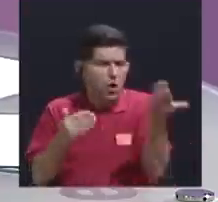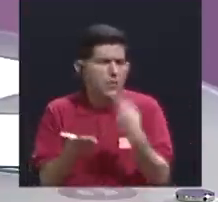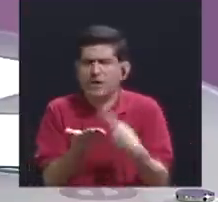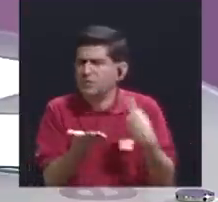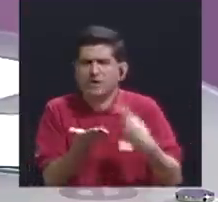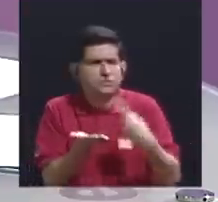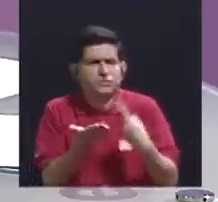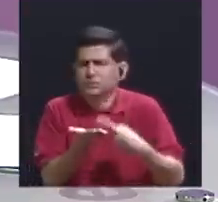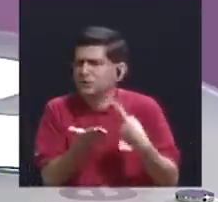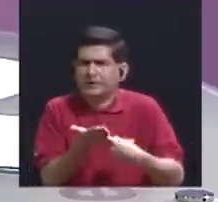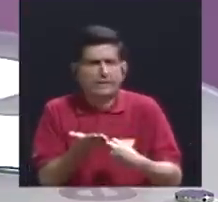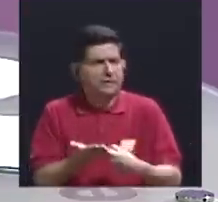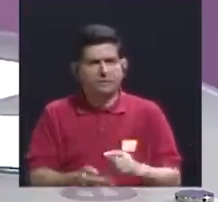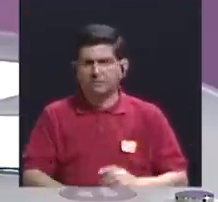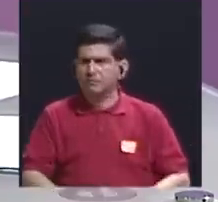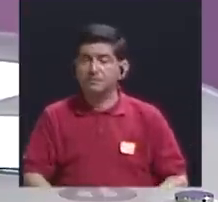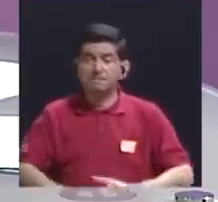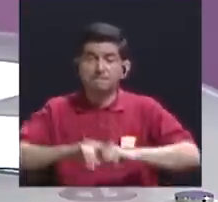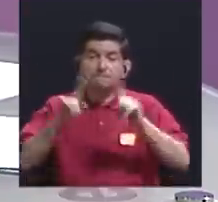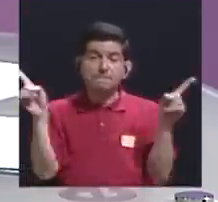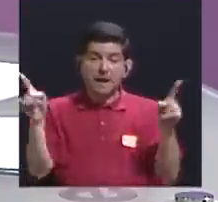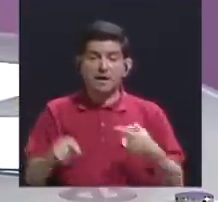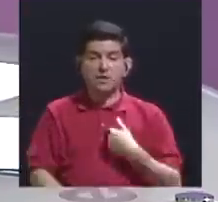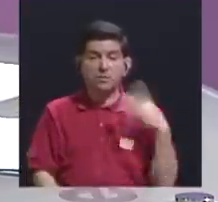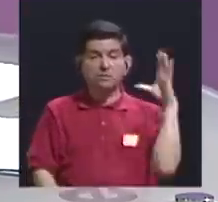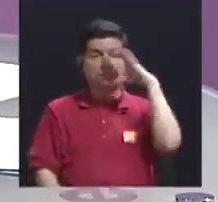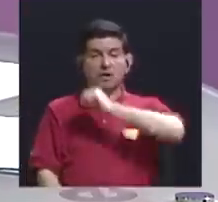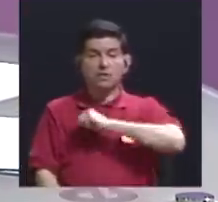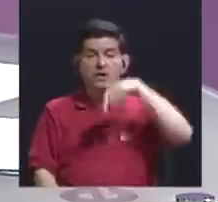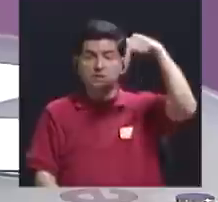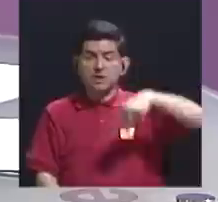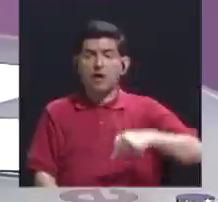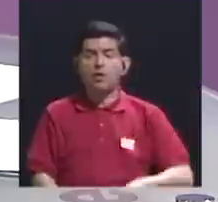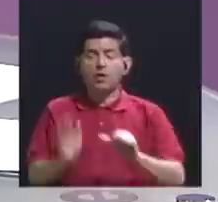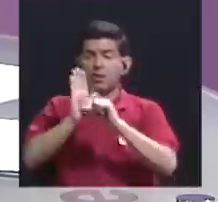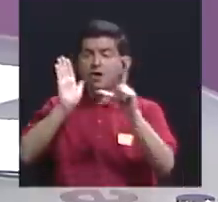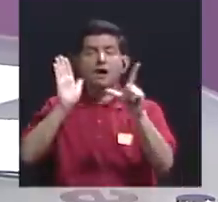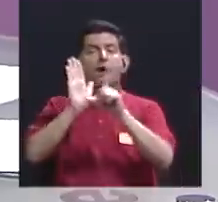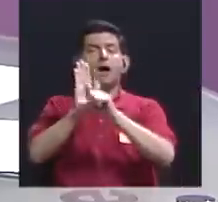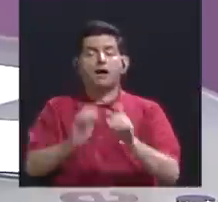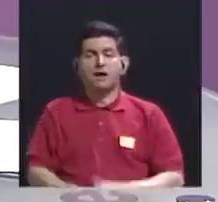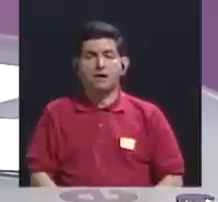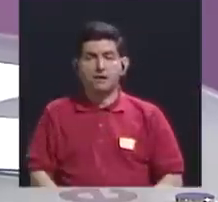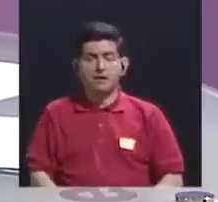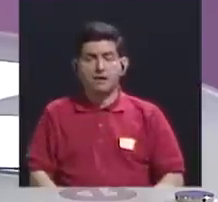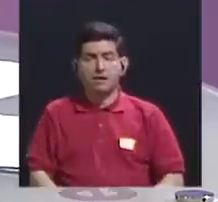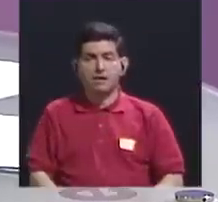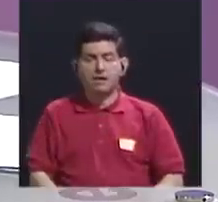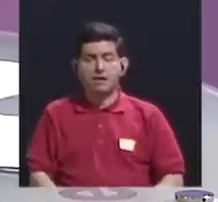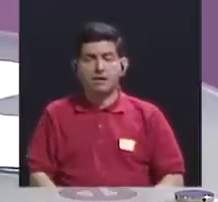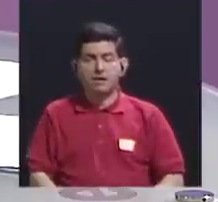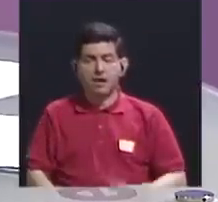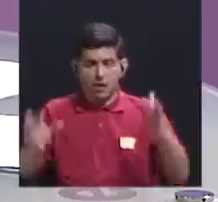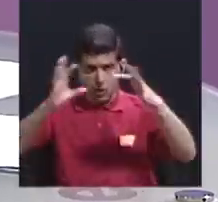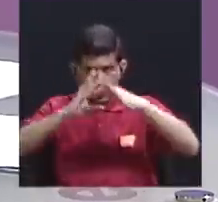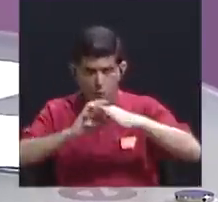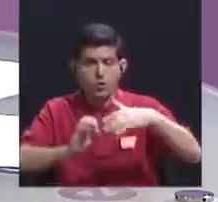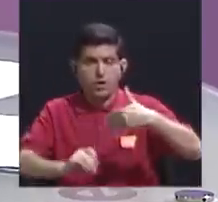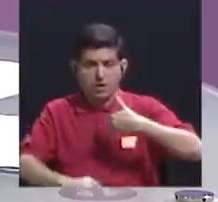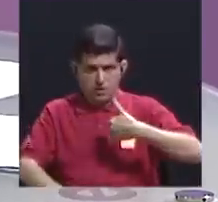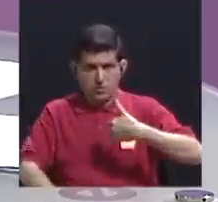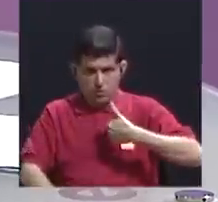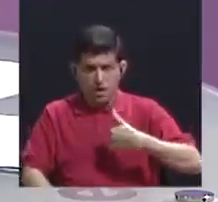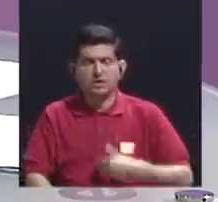discusión pero se da cuenta que hoy en el parlamento a la par de que efectivamente hay